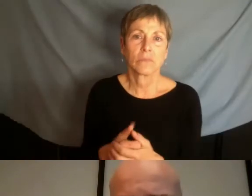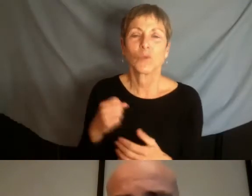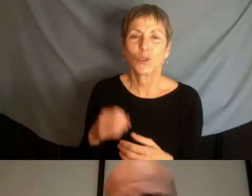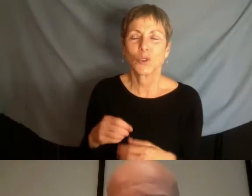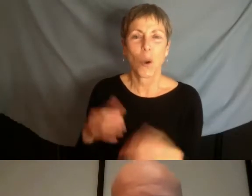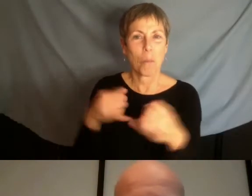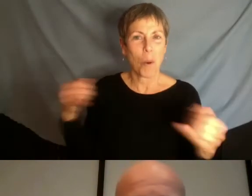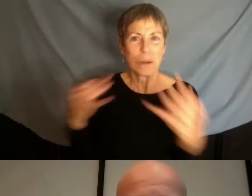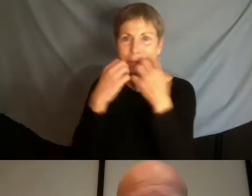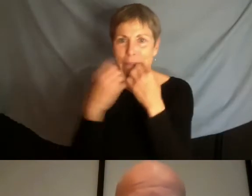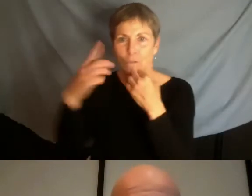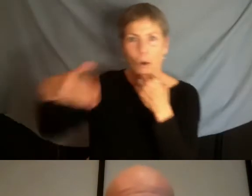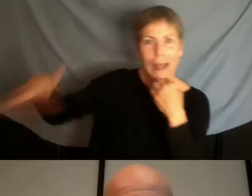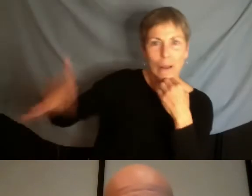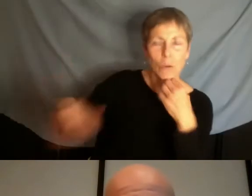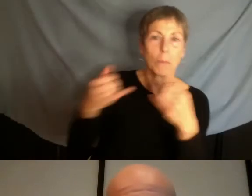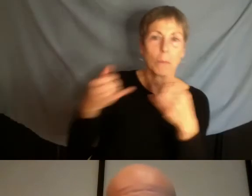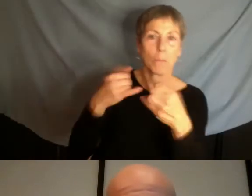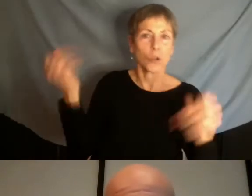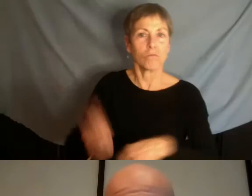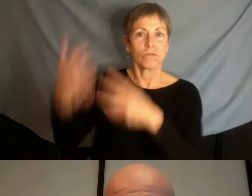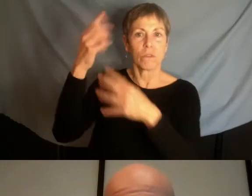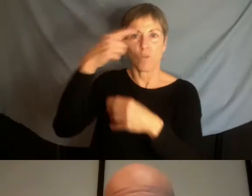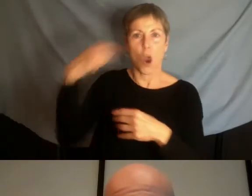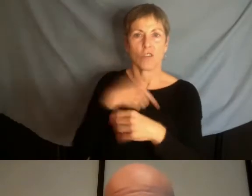Entonces hablemos de la cuestión de ciudadanía.